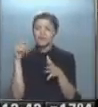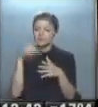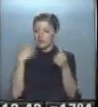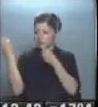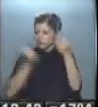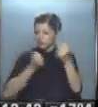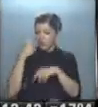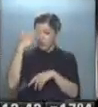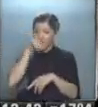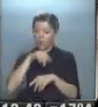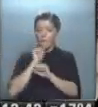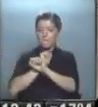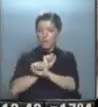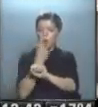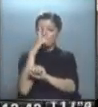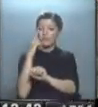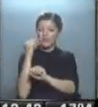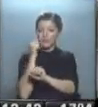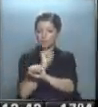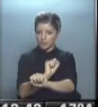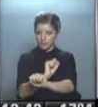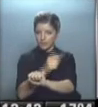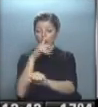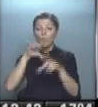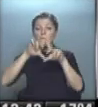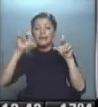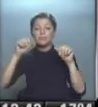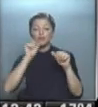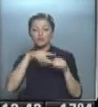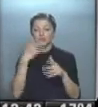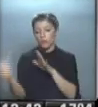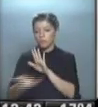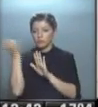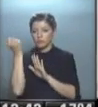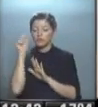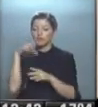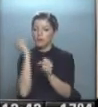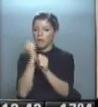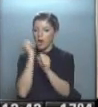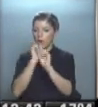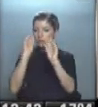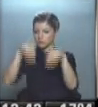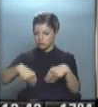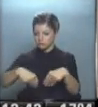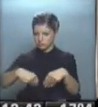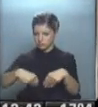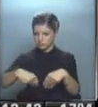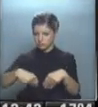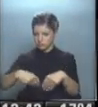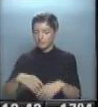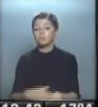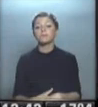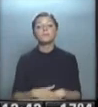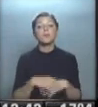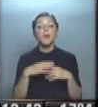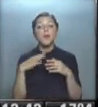fueron encarceladas por un día, se les confiscaron sus pasaportes y perdieron sus empleos. A pesar